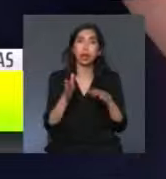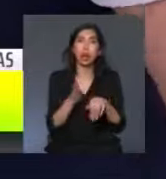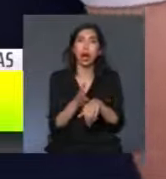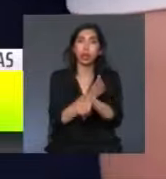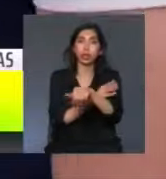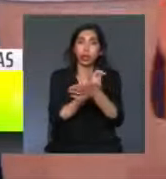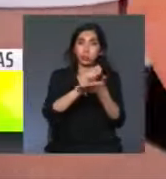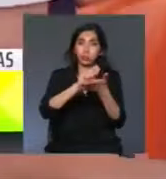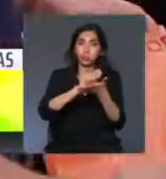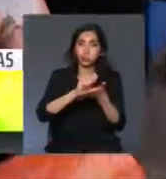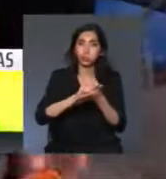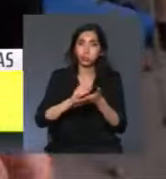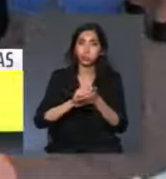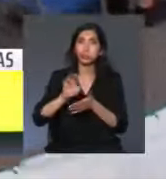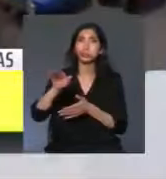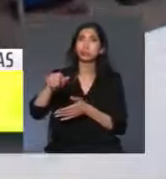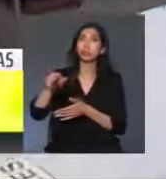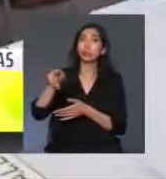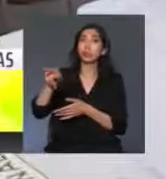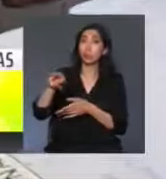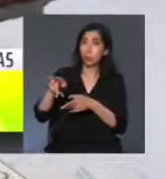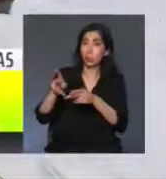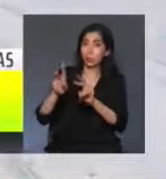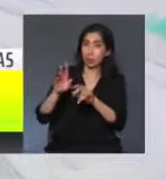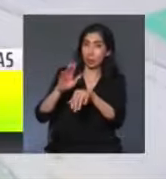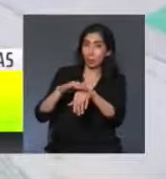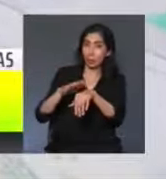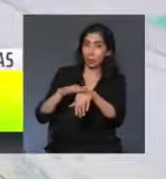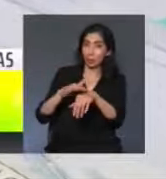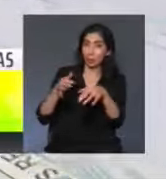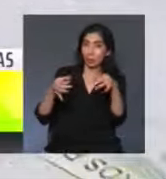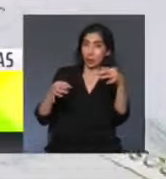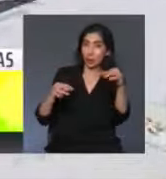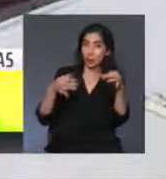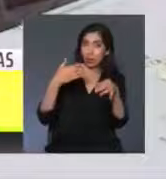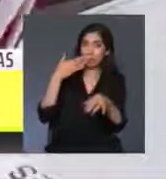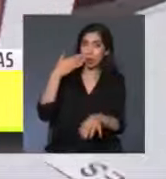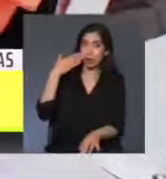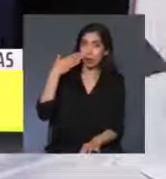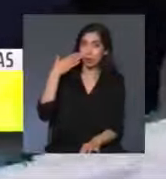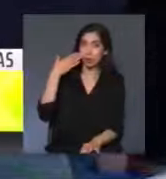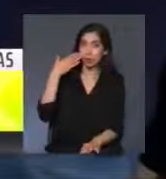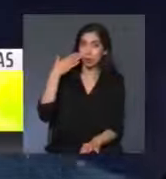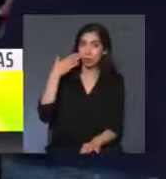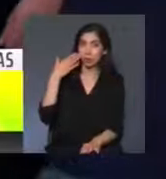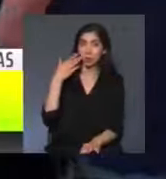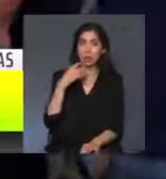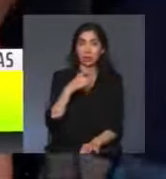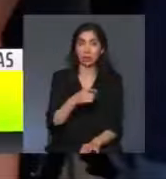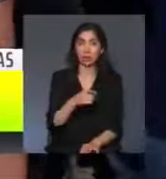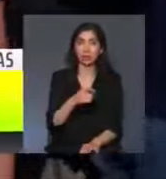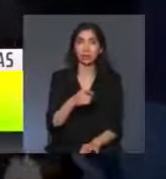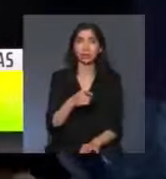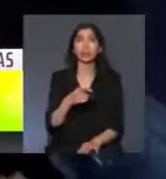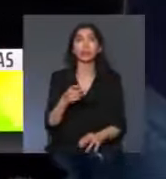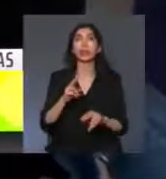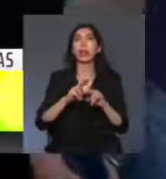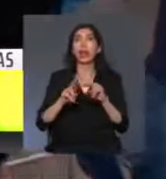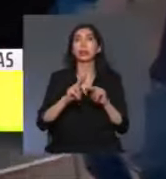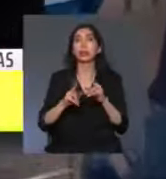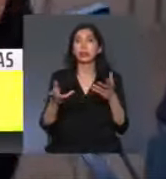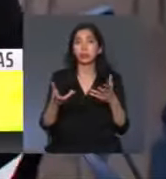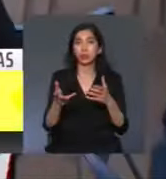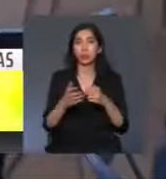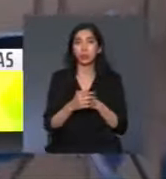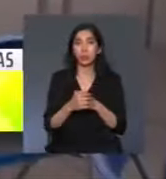Robémonos ese papelito. Ahí, José Luis, ¿me dejas sacar el papelito ese blanco? Ahí, ese. Ya. ¿Qué es lo que vamos a hacer paso a paso? Nada, armamos